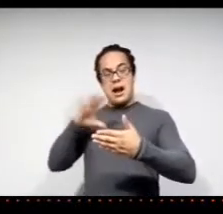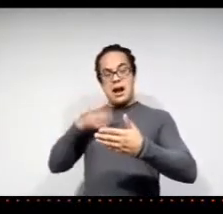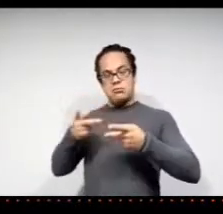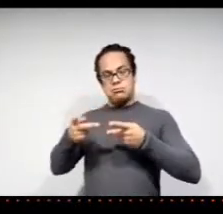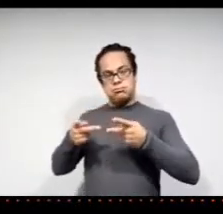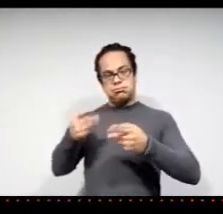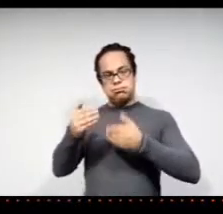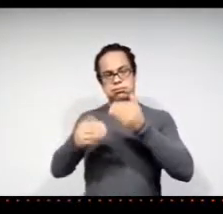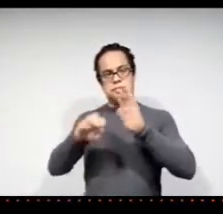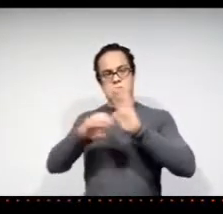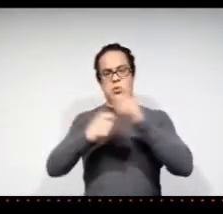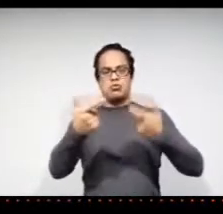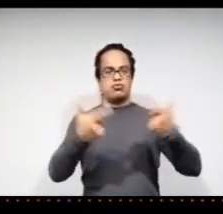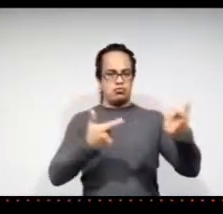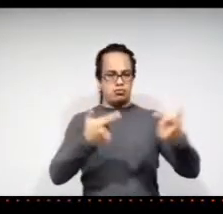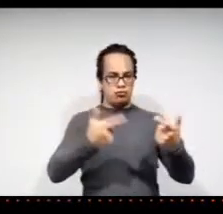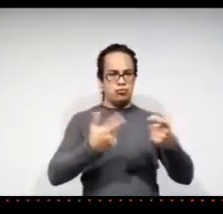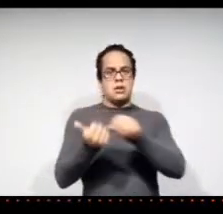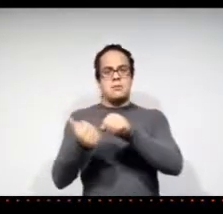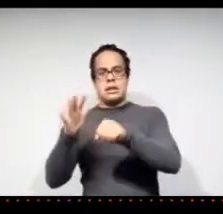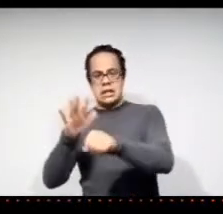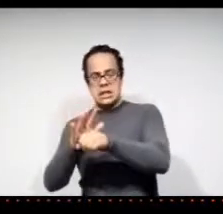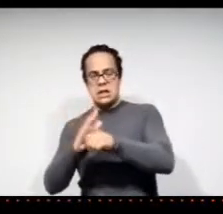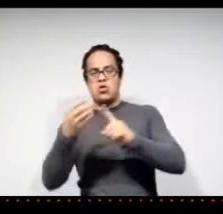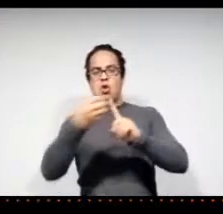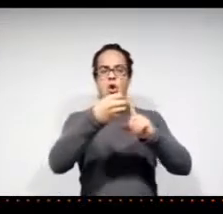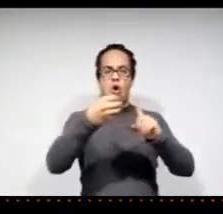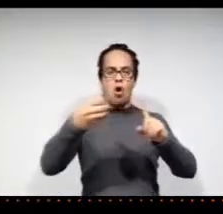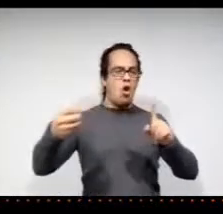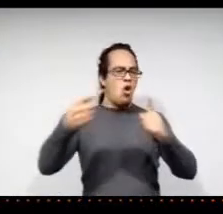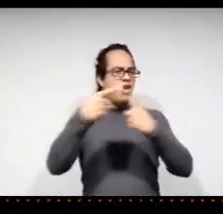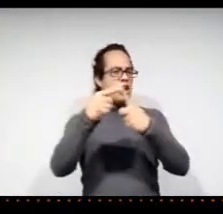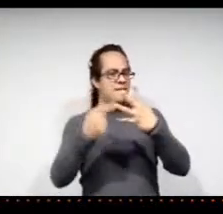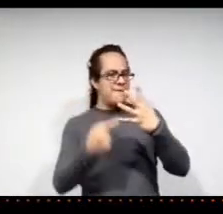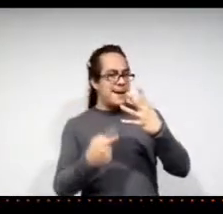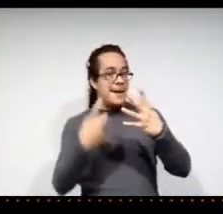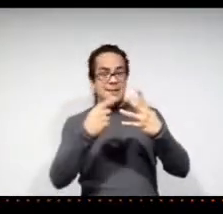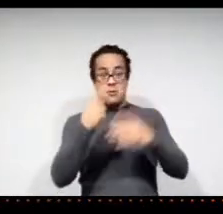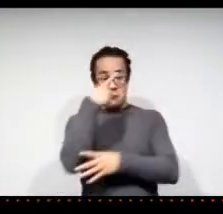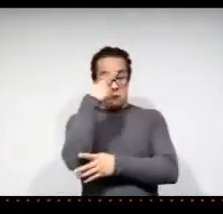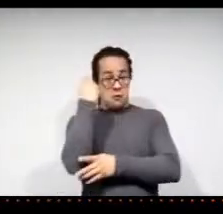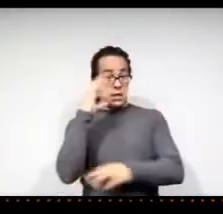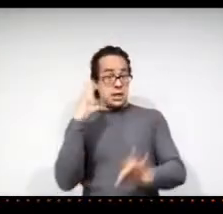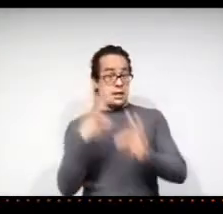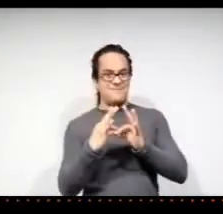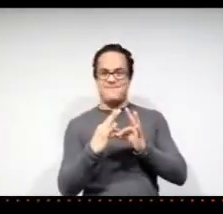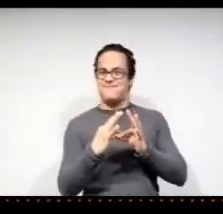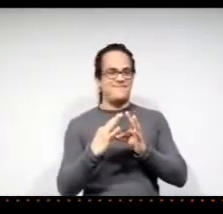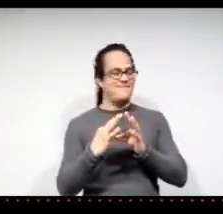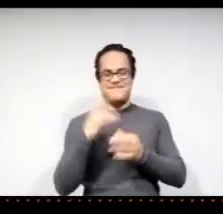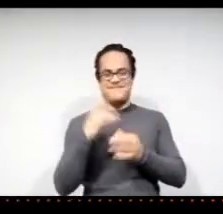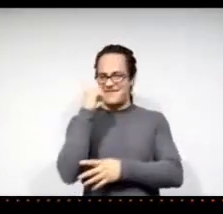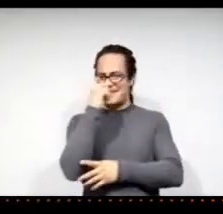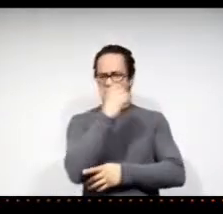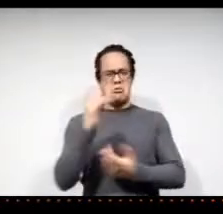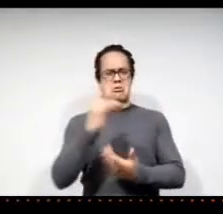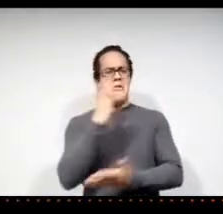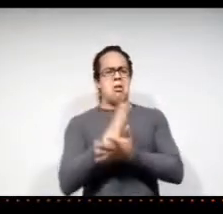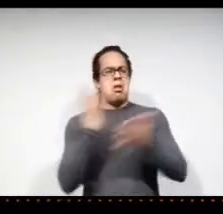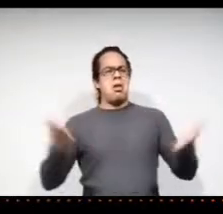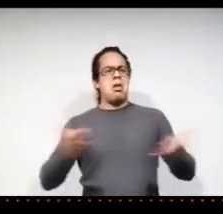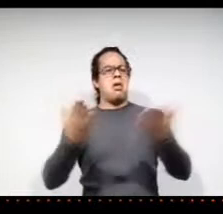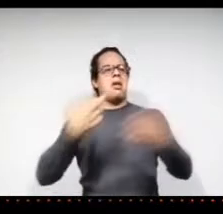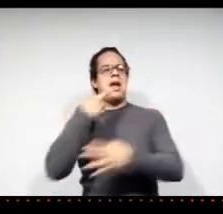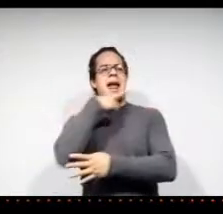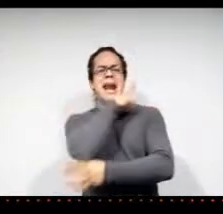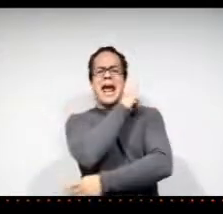económicos, administrativos, organizacionales, y no es tan fácil como decir, nada más vámonos a la educación en línea, ¿no? Hay